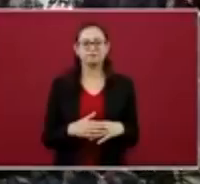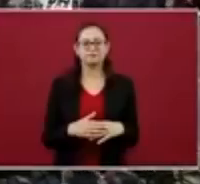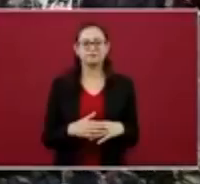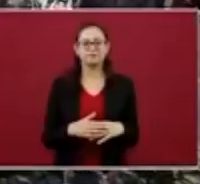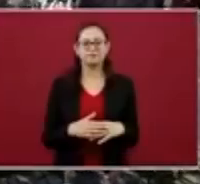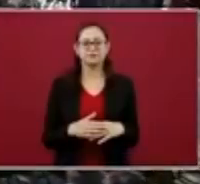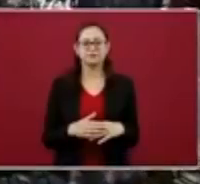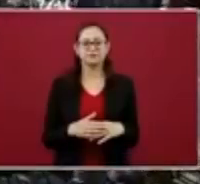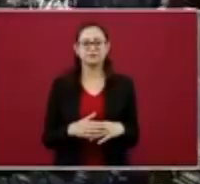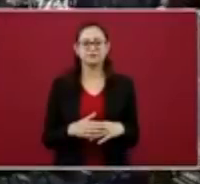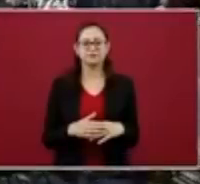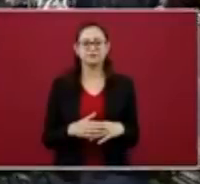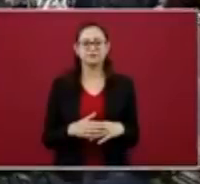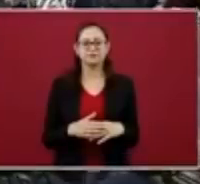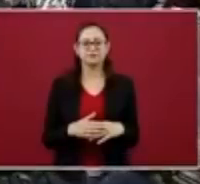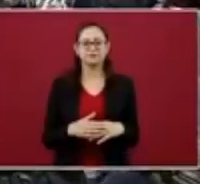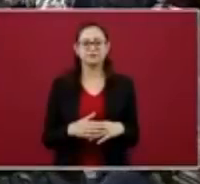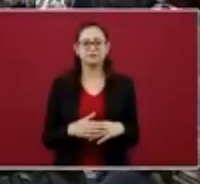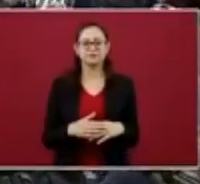muy